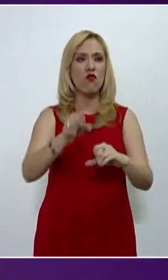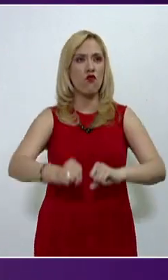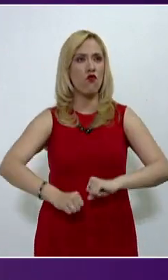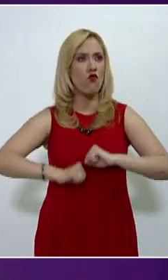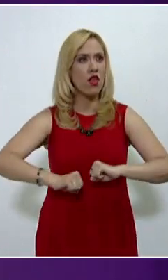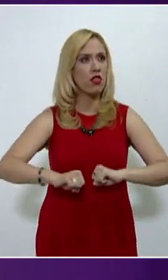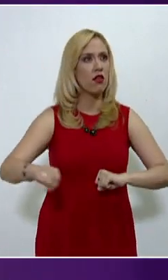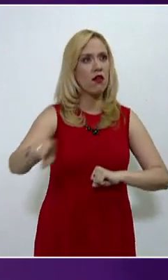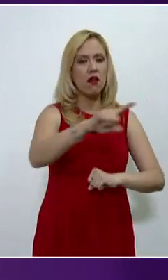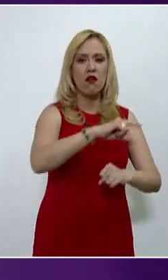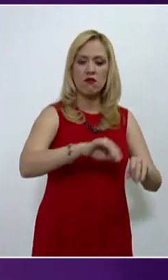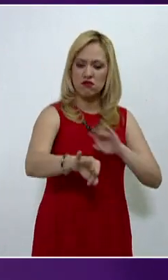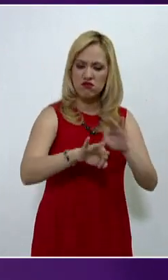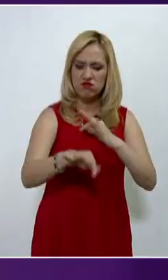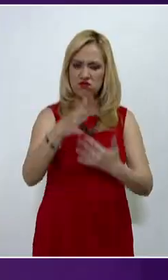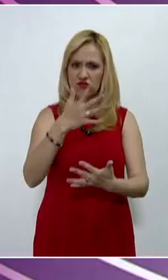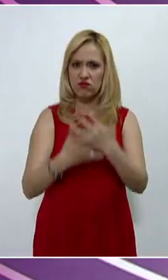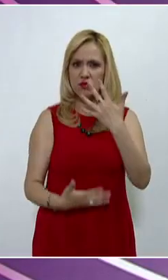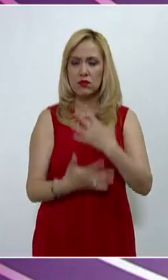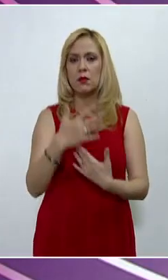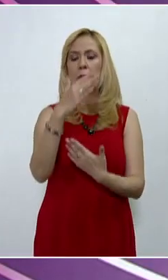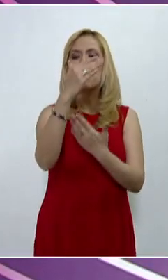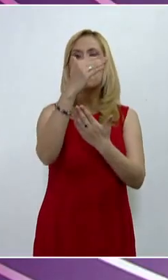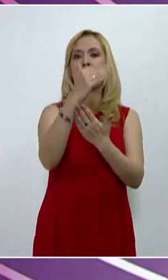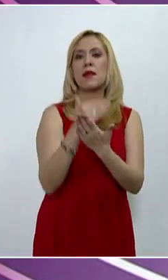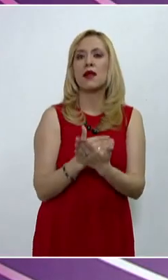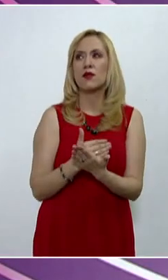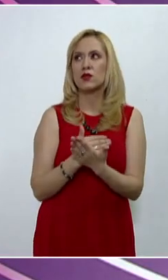fuertes, mucho menos, digamos,